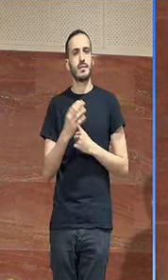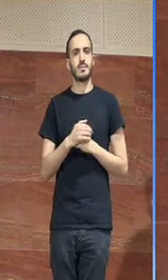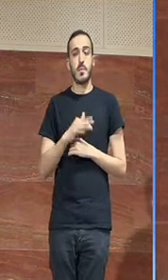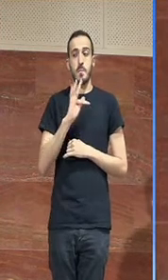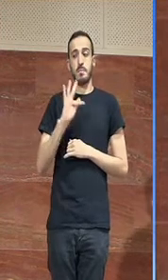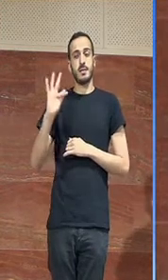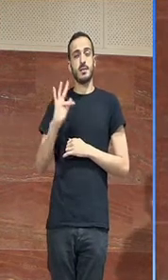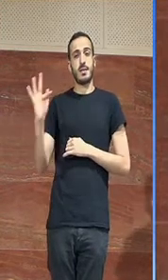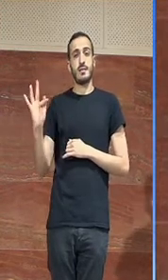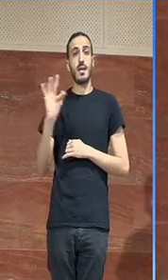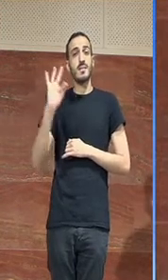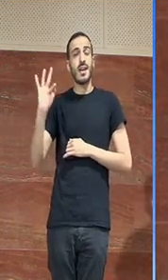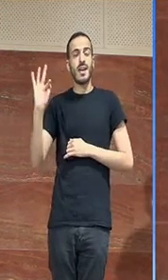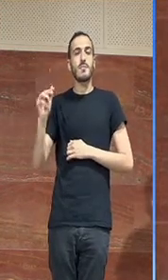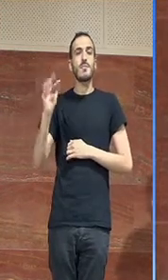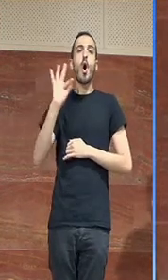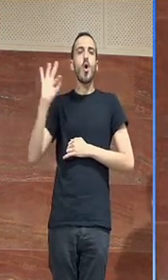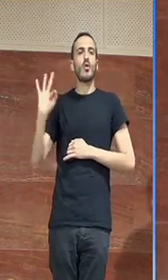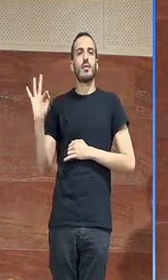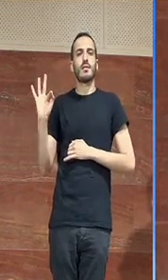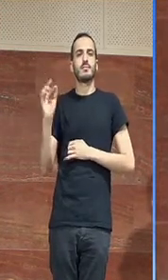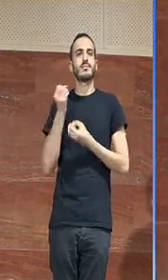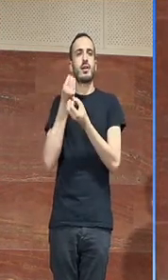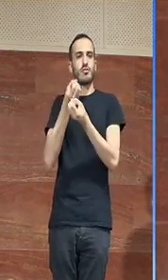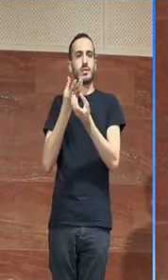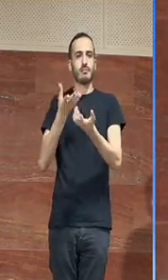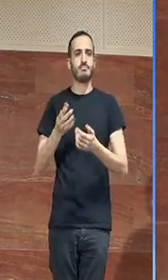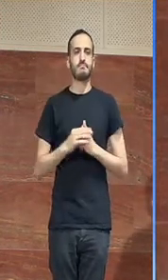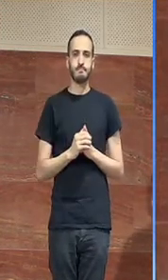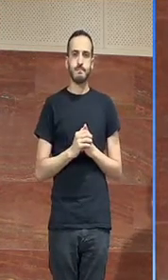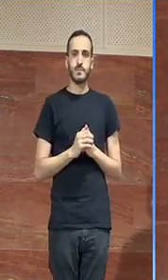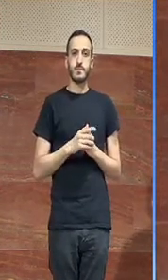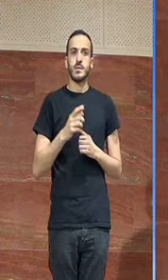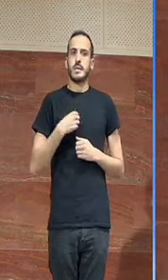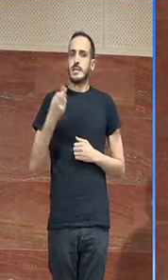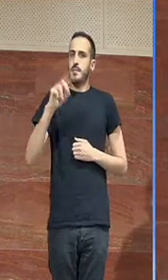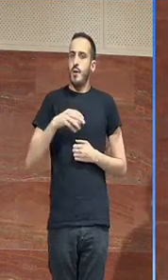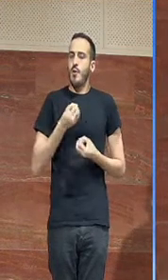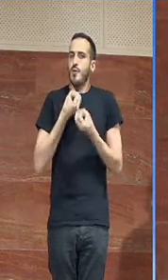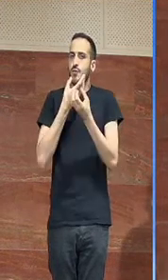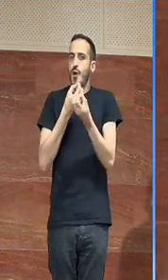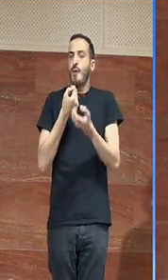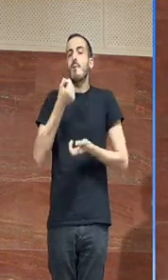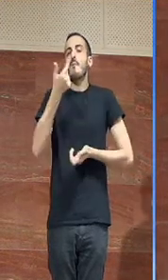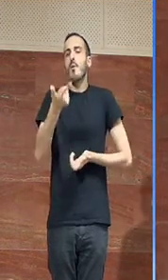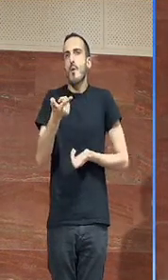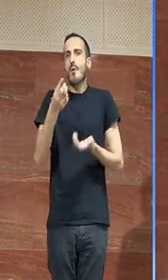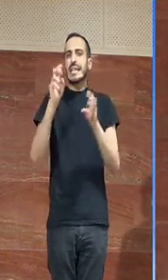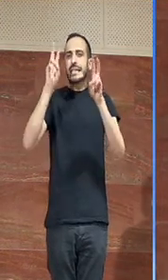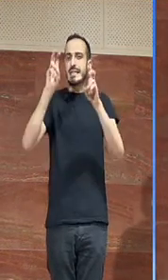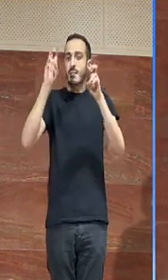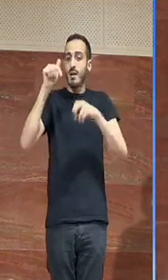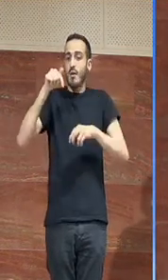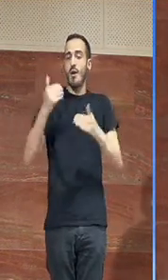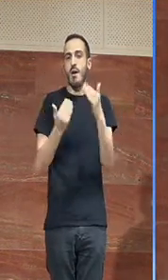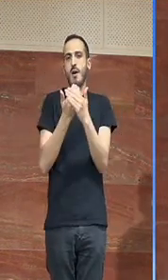orden de intervención y además pues, os voy a introducir un poco el tema que van a tratar